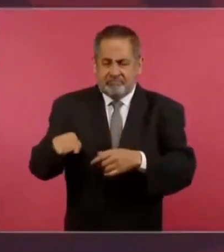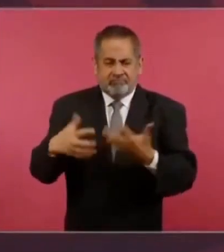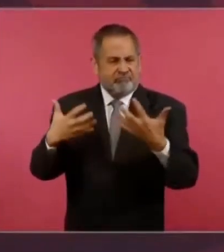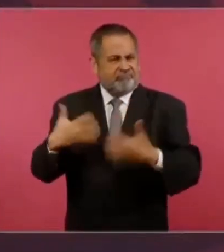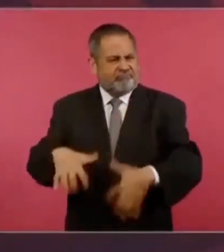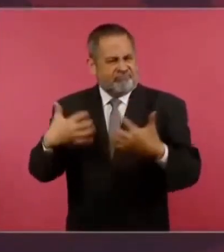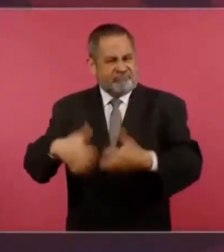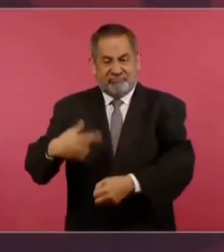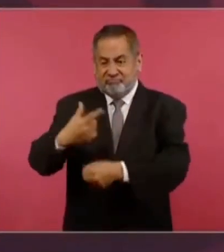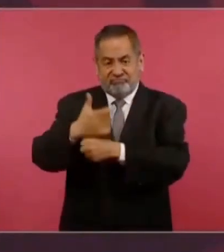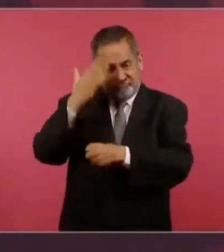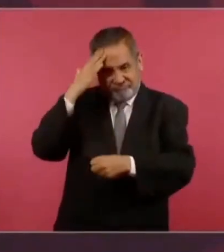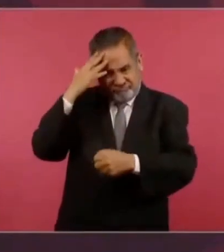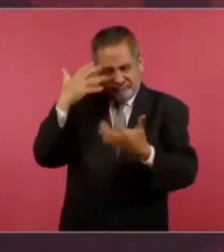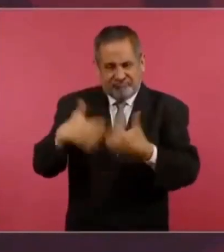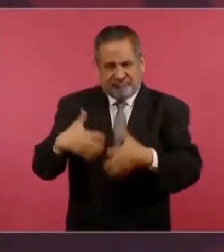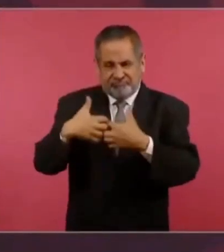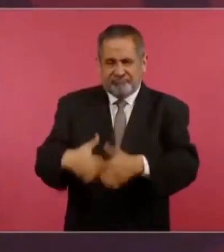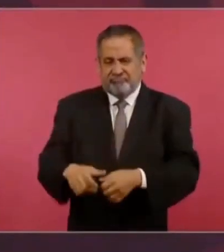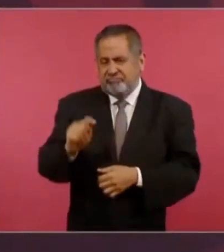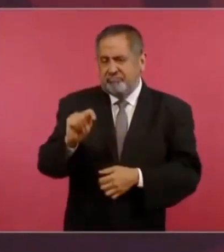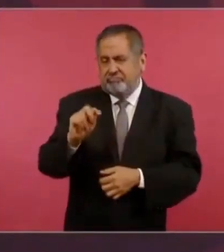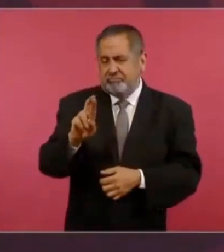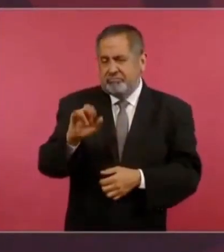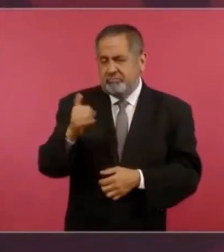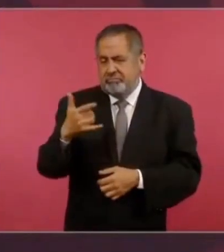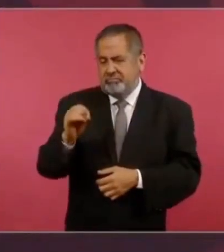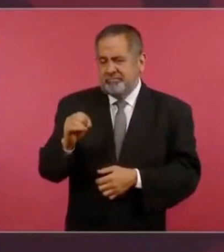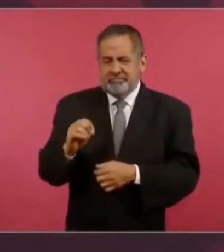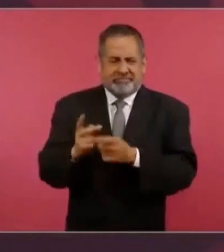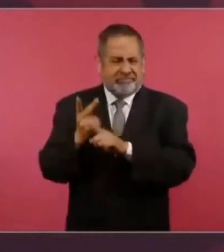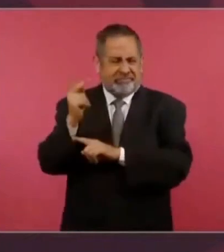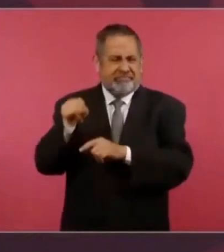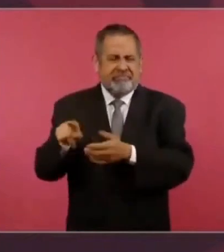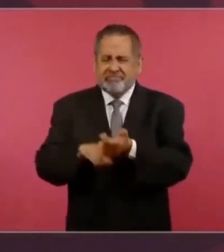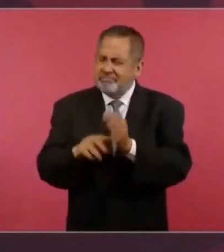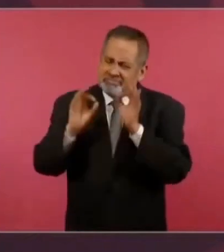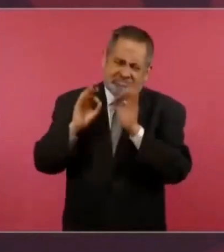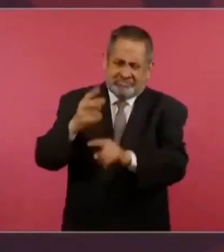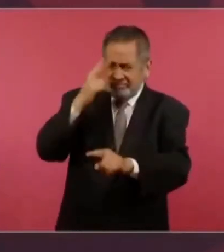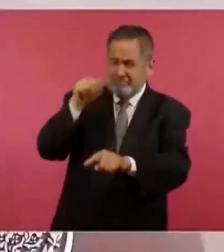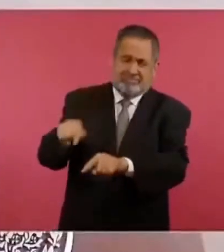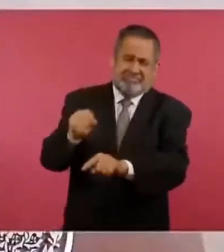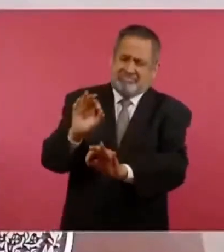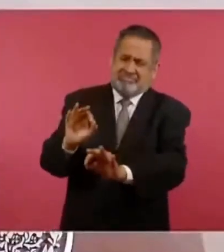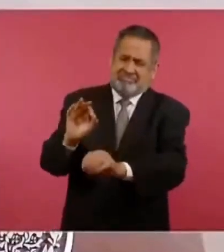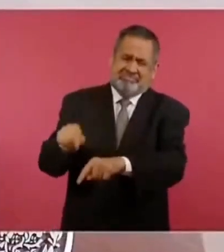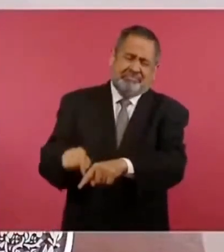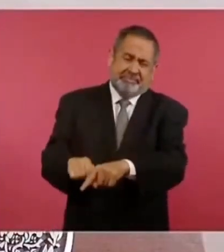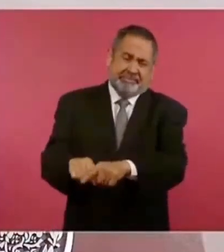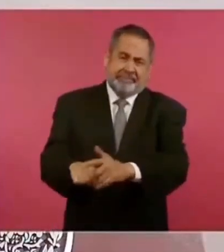productores de trigo en México.